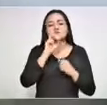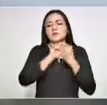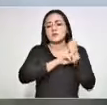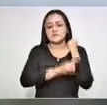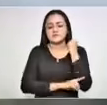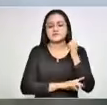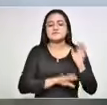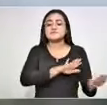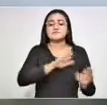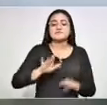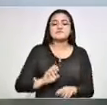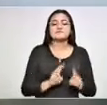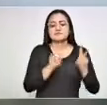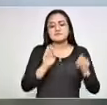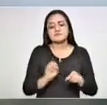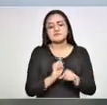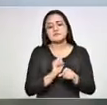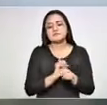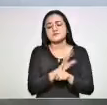A COVID tenemos hasta el momento